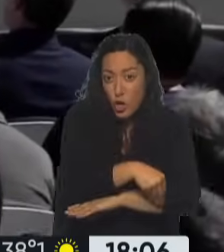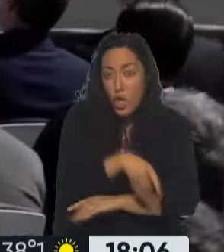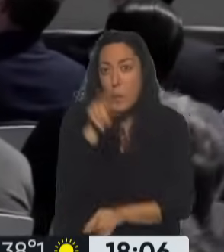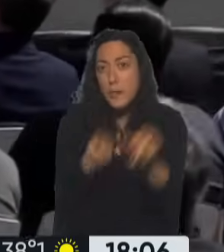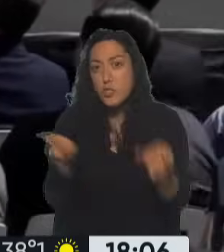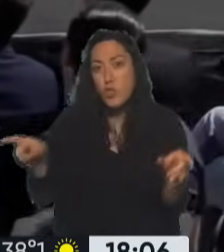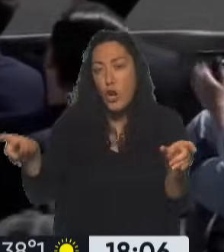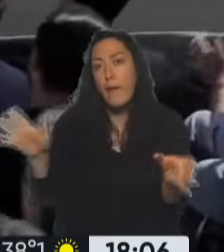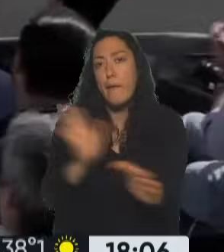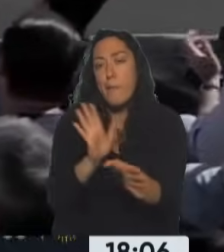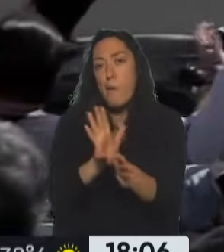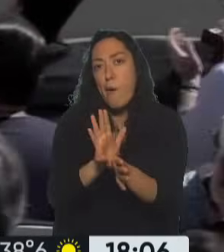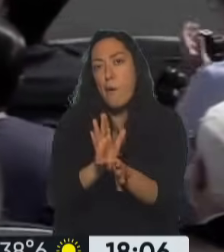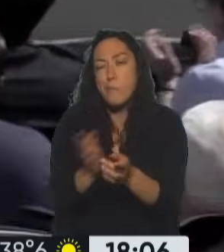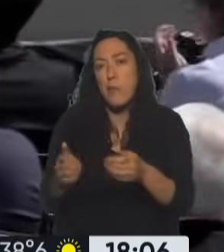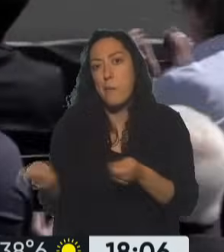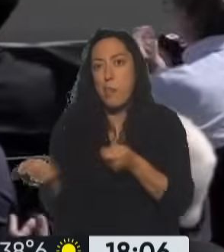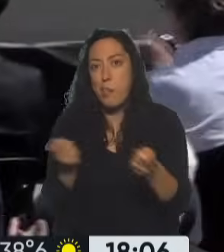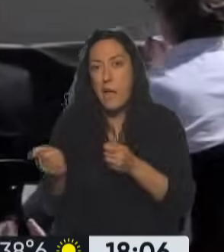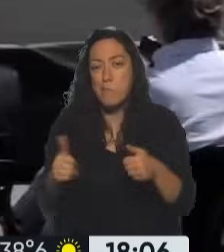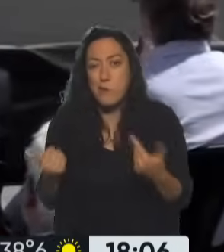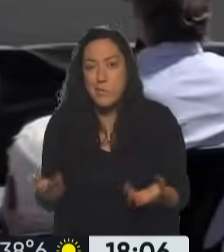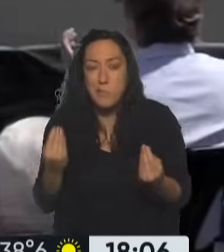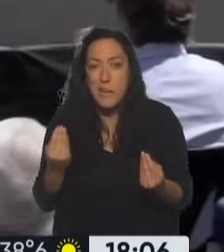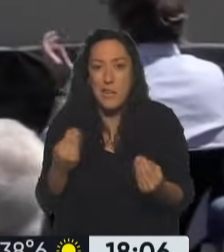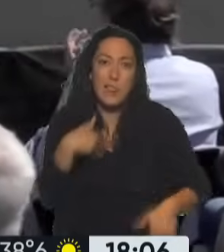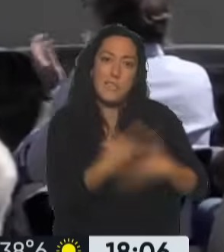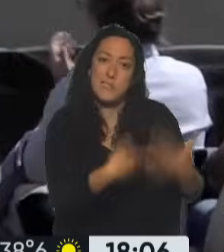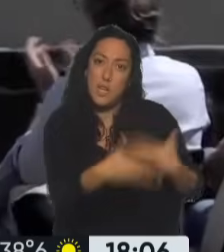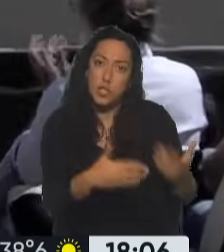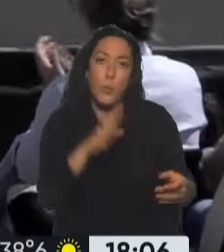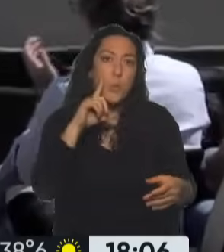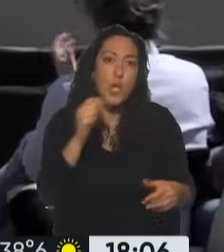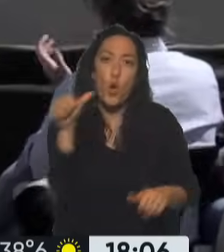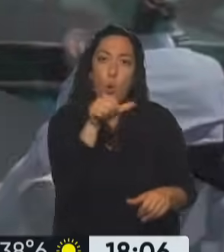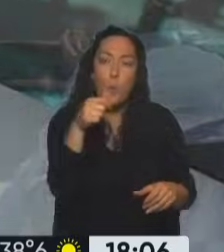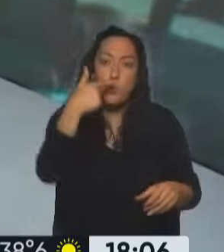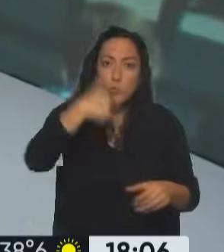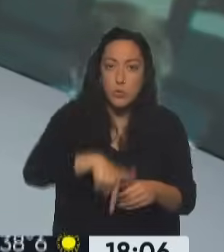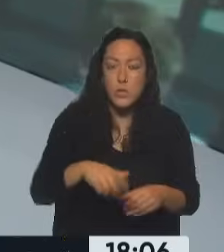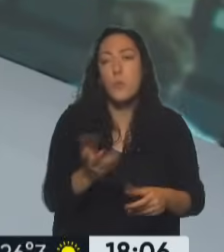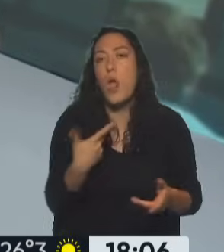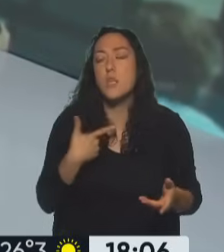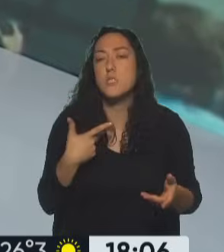gente para frenar el crecimiento de los biocombustibles en la Argentina.